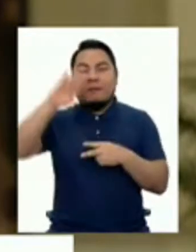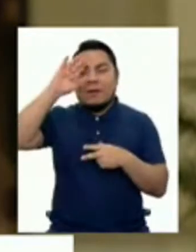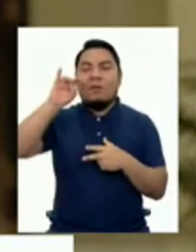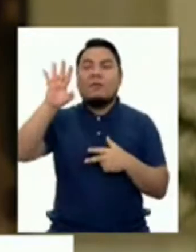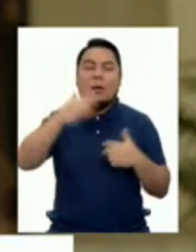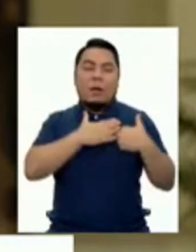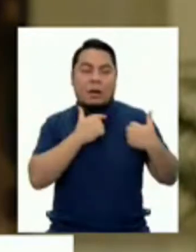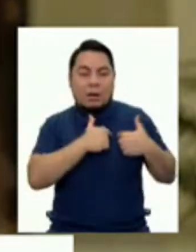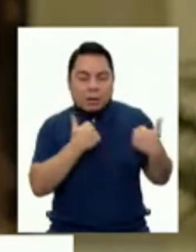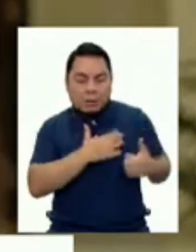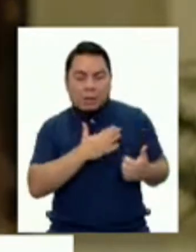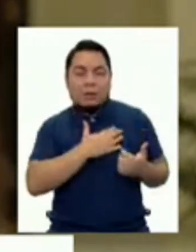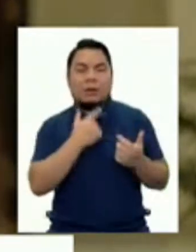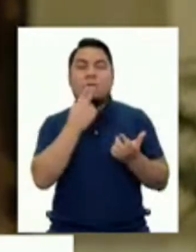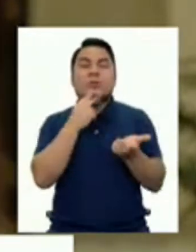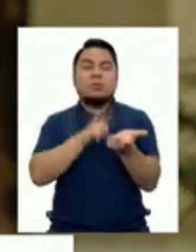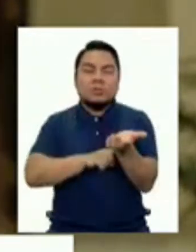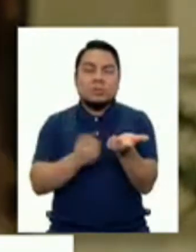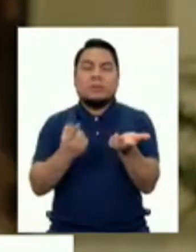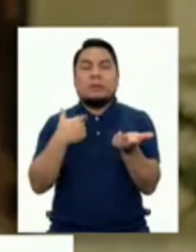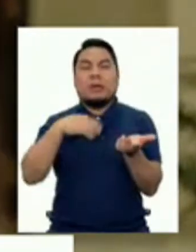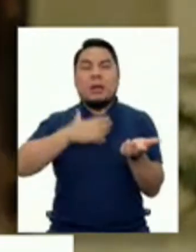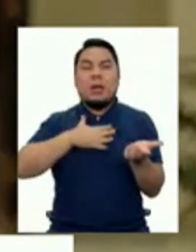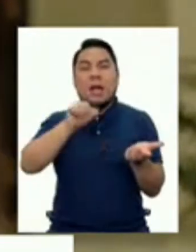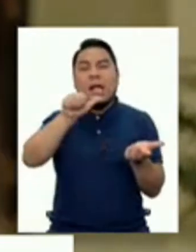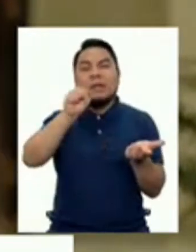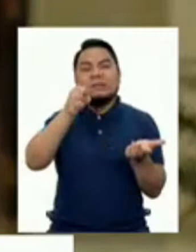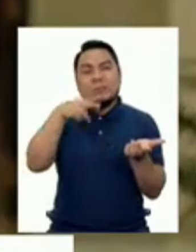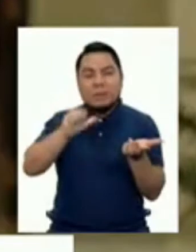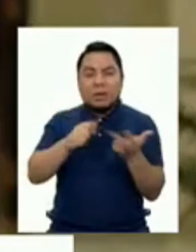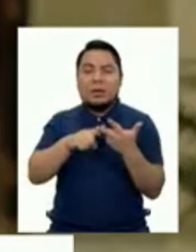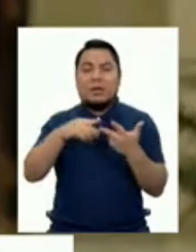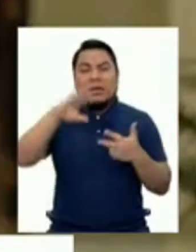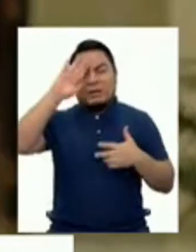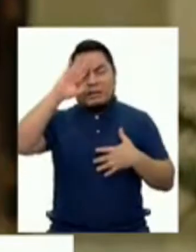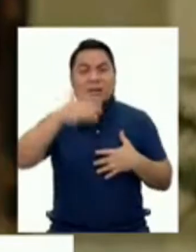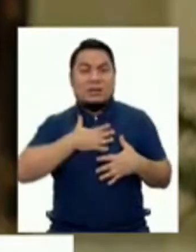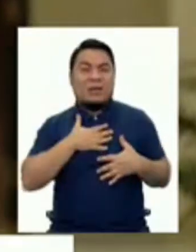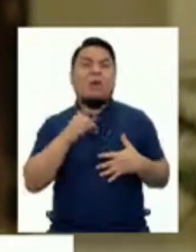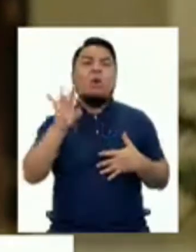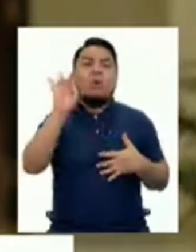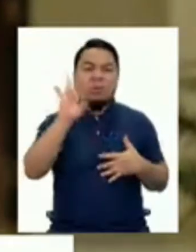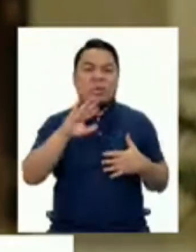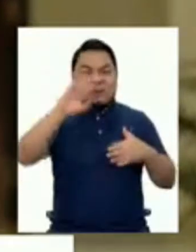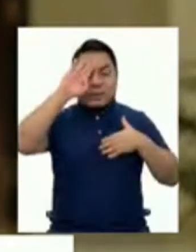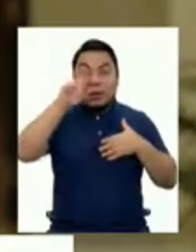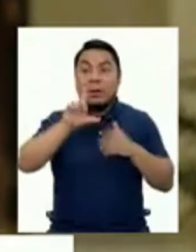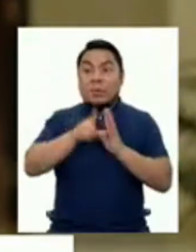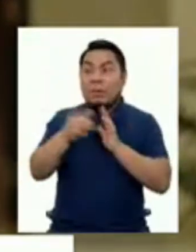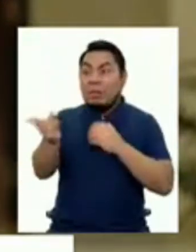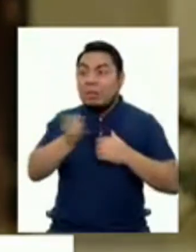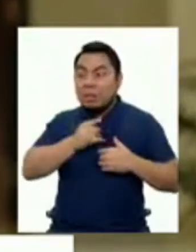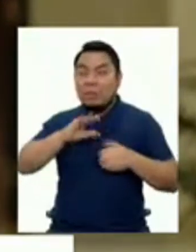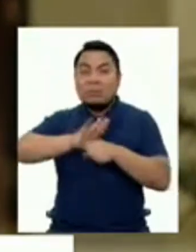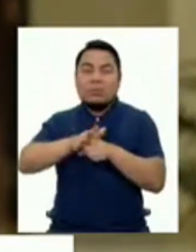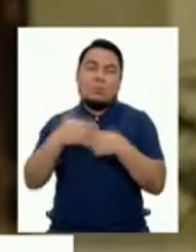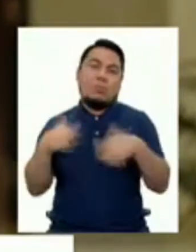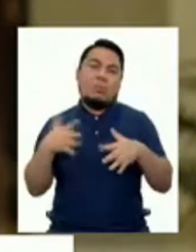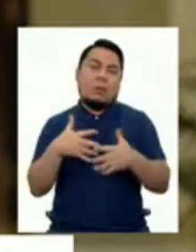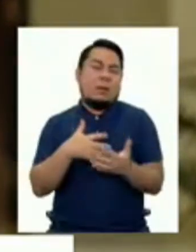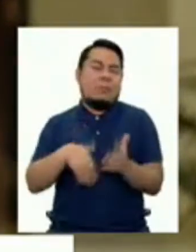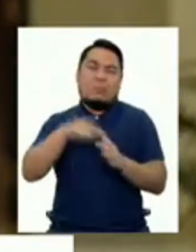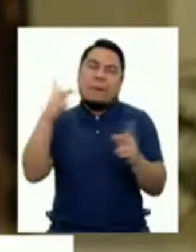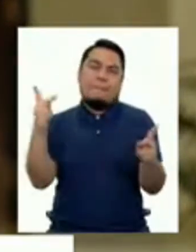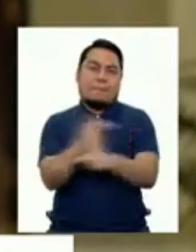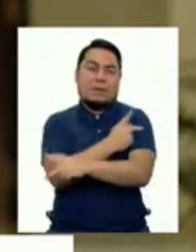para que los hacen vulnerables ante la afectación del virus son